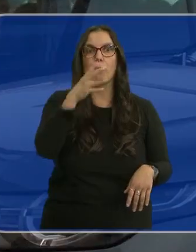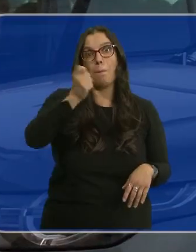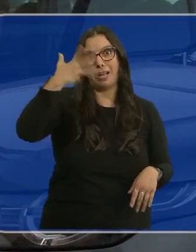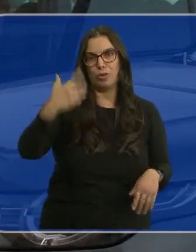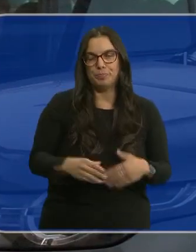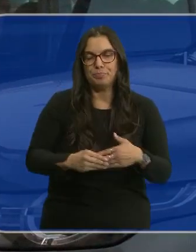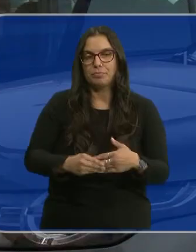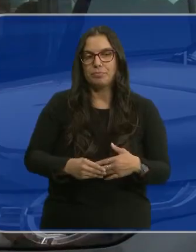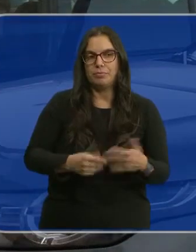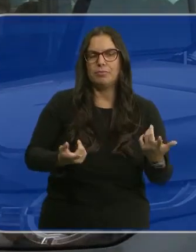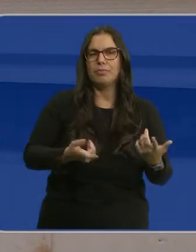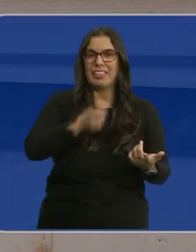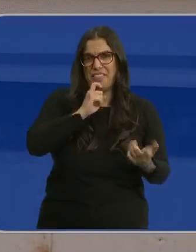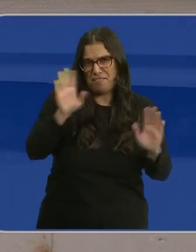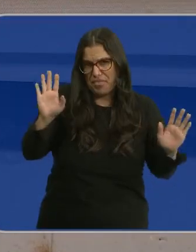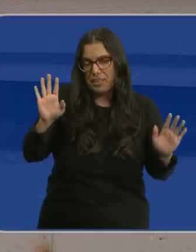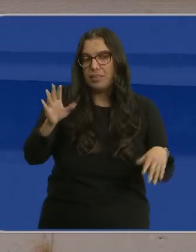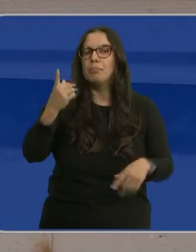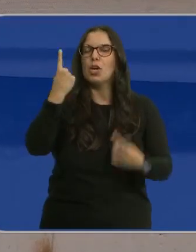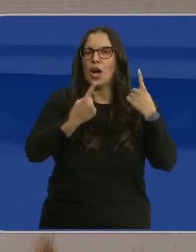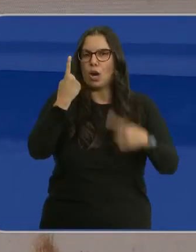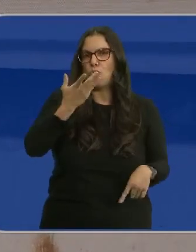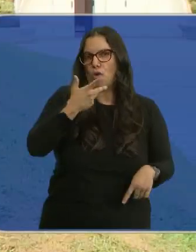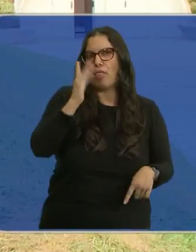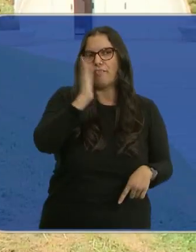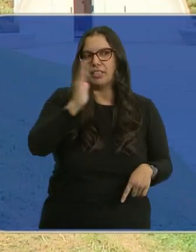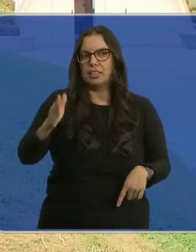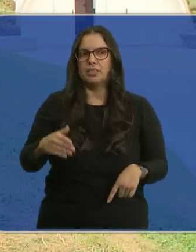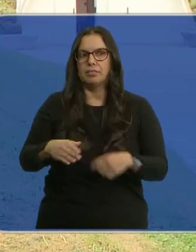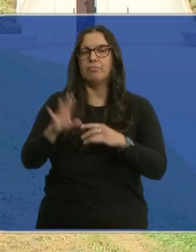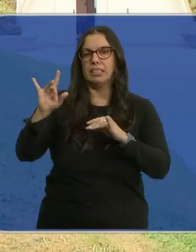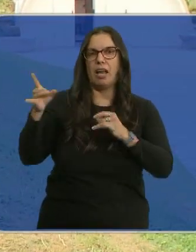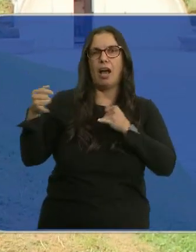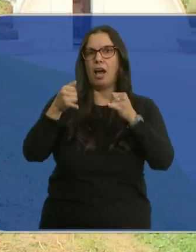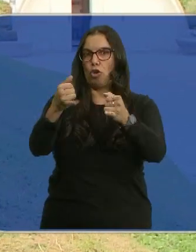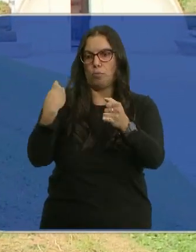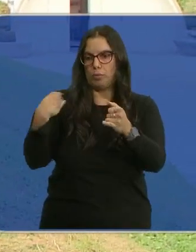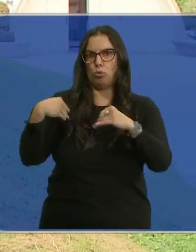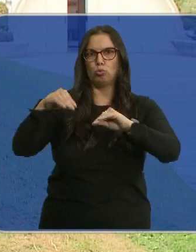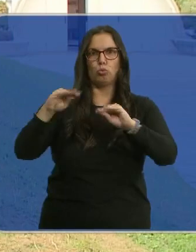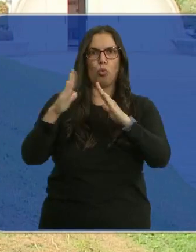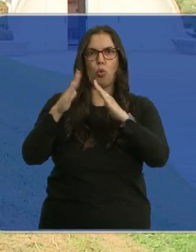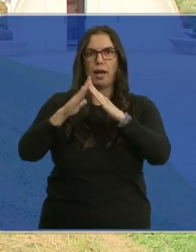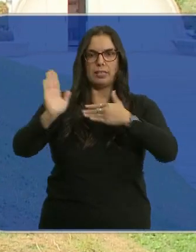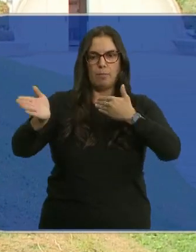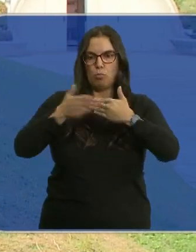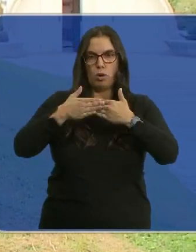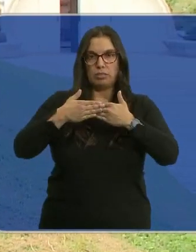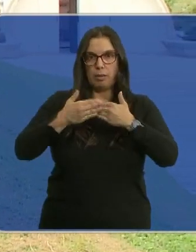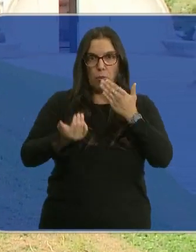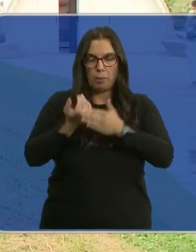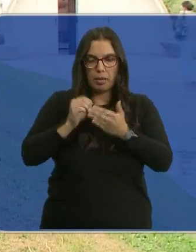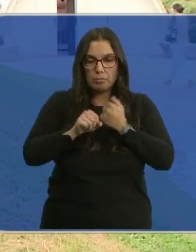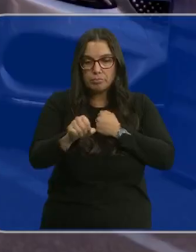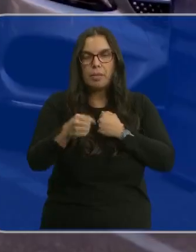caro, claro. Aunque es difícil que nos pase, hay quien conoce a algún afectado. Le pasó una rueda a la encomienda en la puerta de su casa. Se levantó por la mañana para coger el coche y no